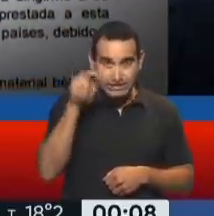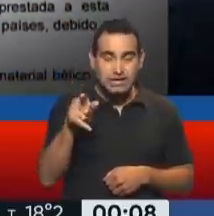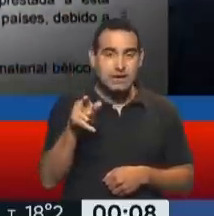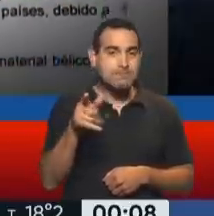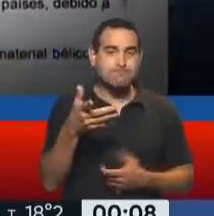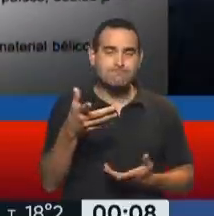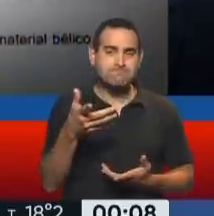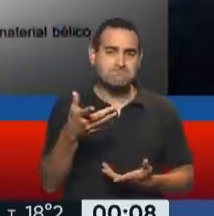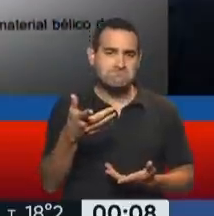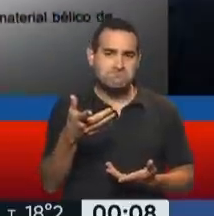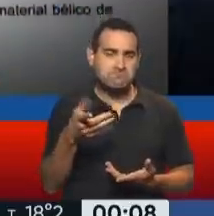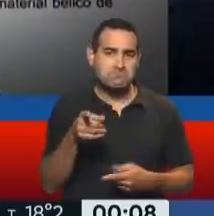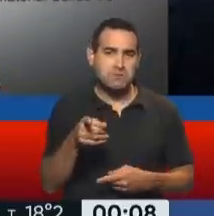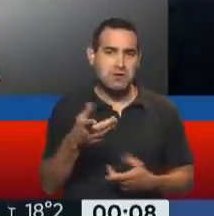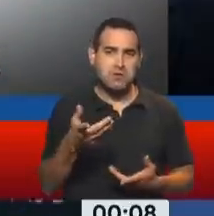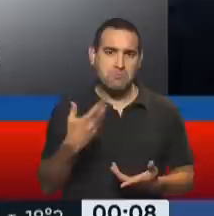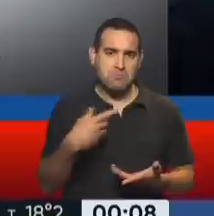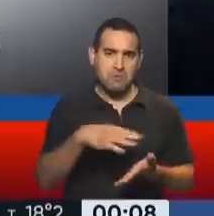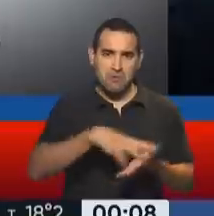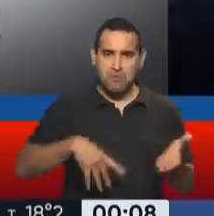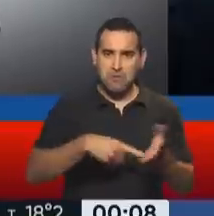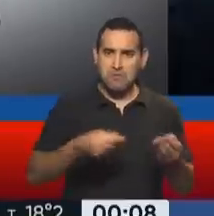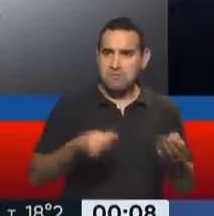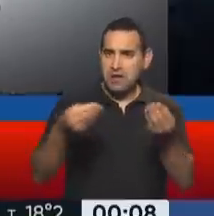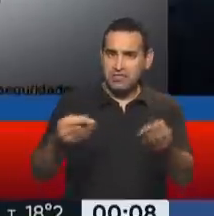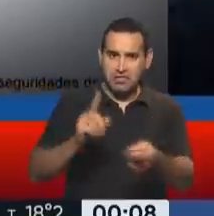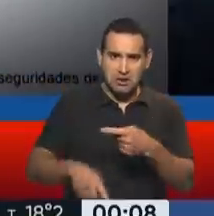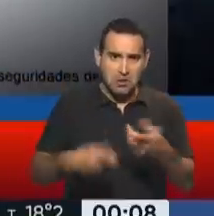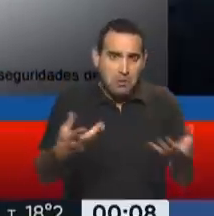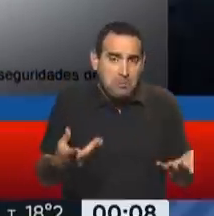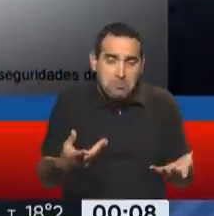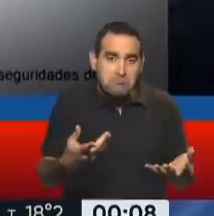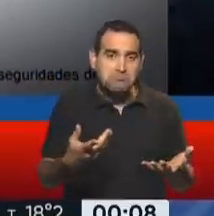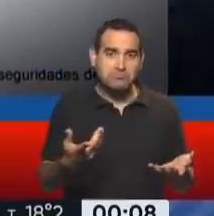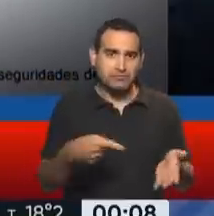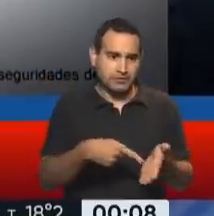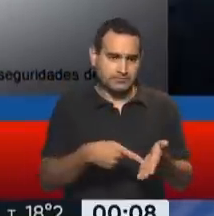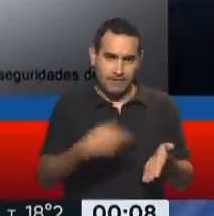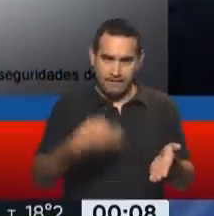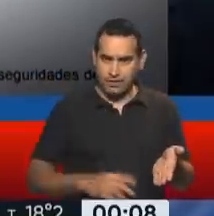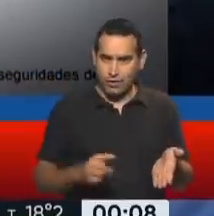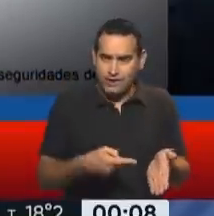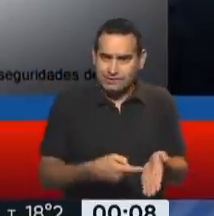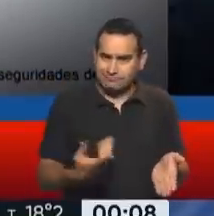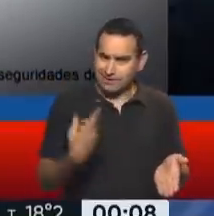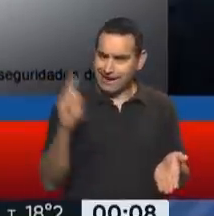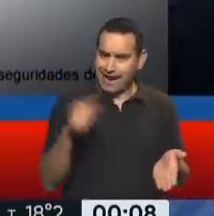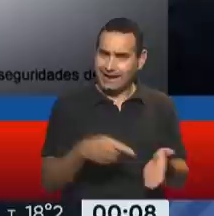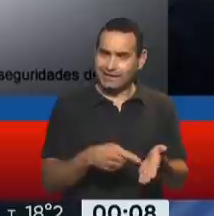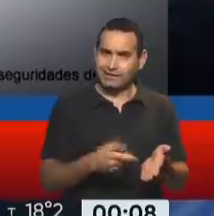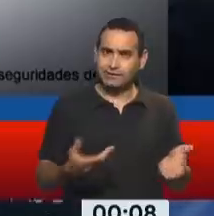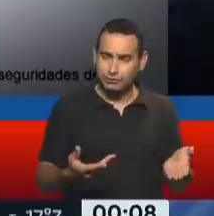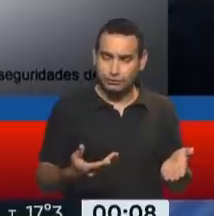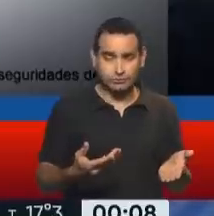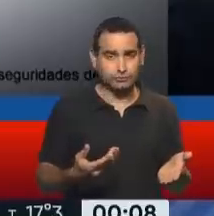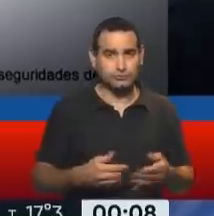no tenía temor de emitir este tipo de notas, ¿no?, que son absolutamente irregulares, claro, ¿no?, además hay que